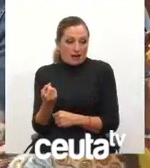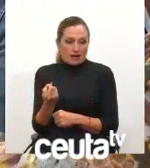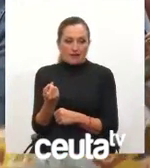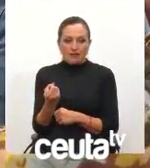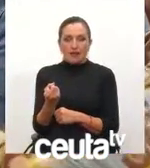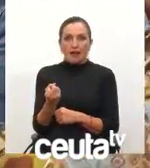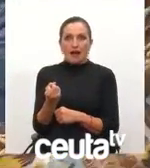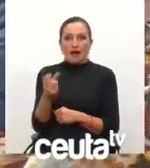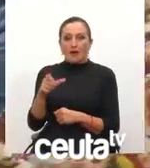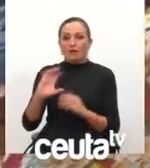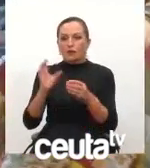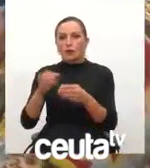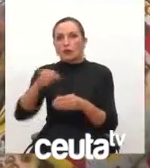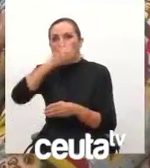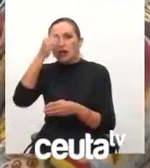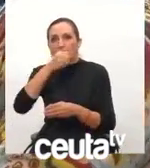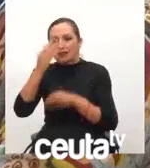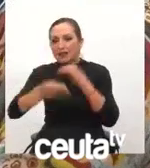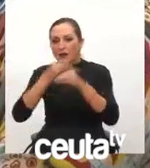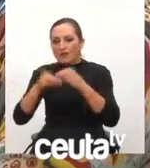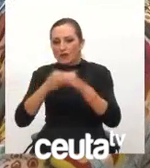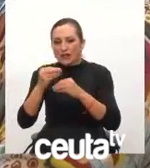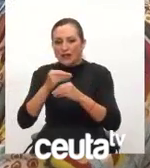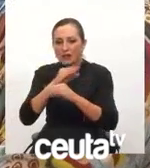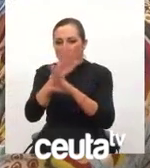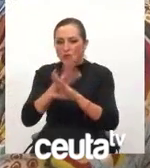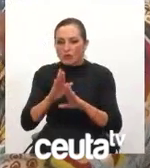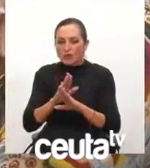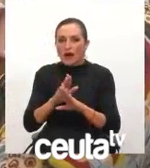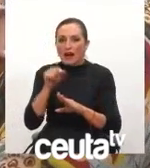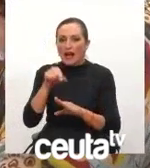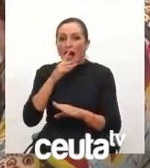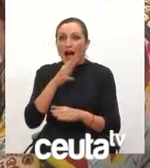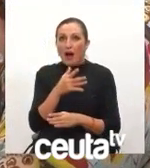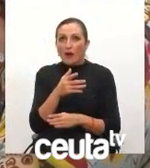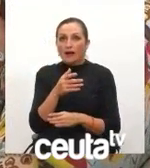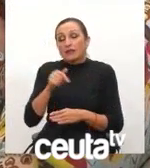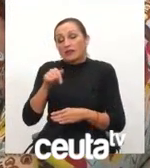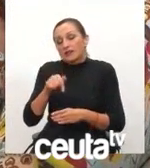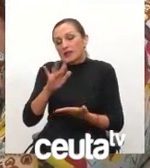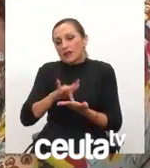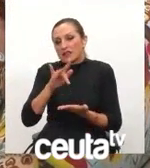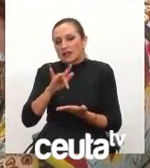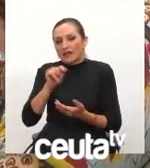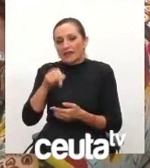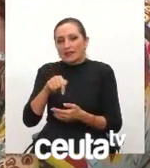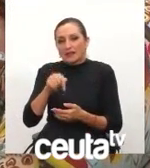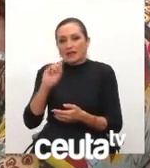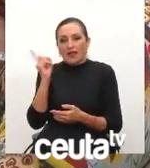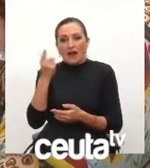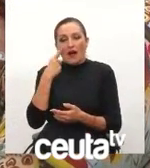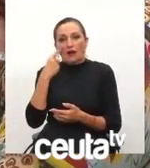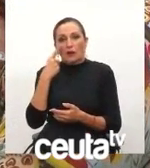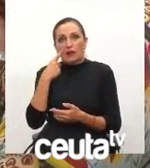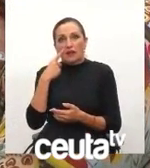la saciedad que lo solucionasen durante estos 4 años, y qué casualidad que ahora y en esta fecha ustedes se ponen y se dan cuenta de este